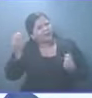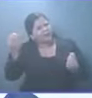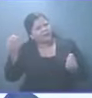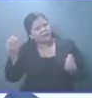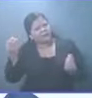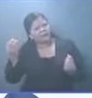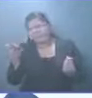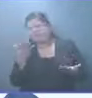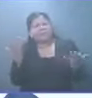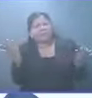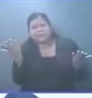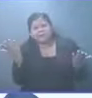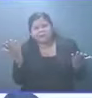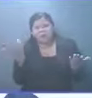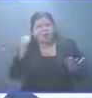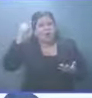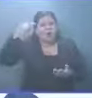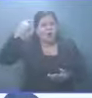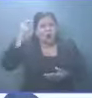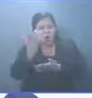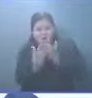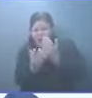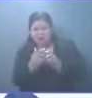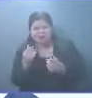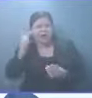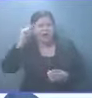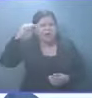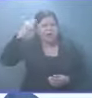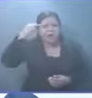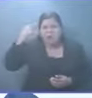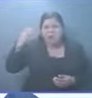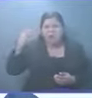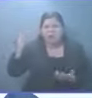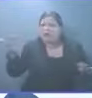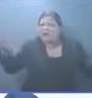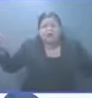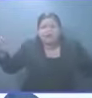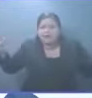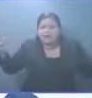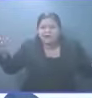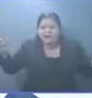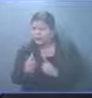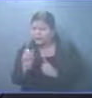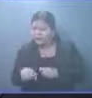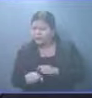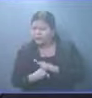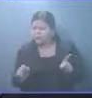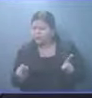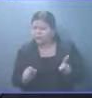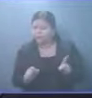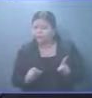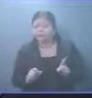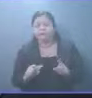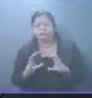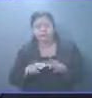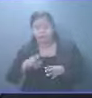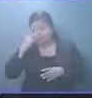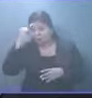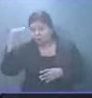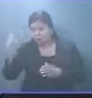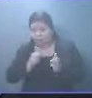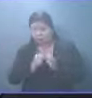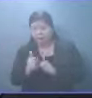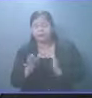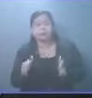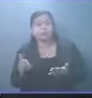Un loco en la cintura, aunque baile perreo. Pero, digo, pero todas esas cosas, no, es decir, no, vea. La comisión política va a avanzar